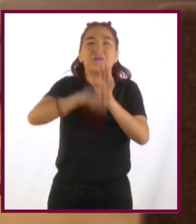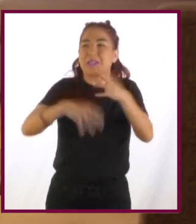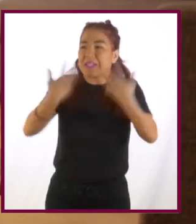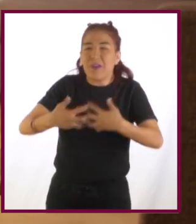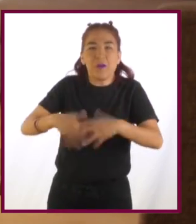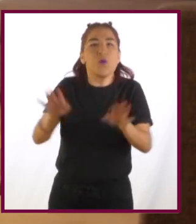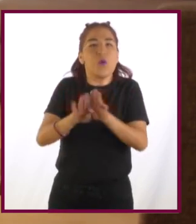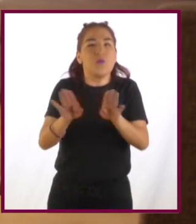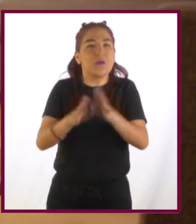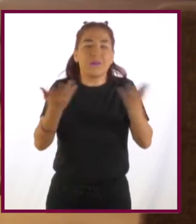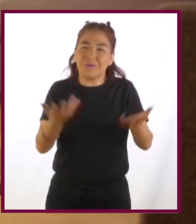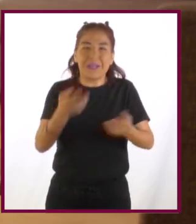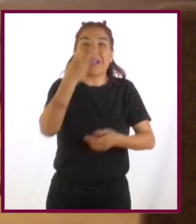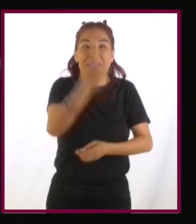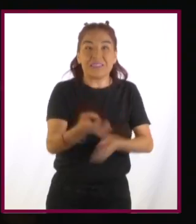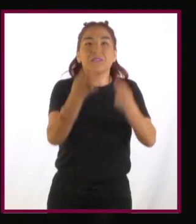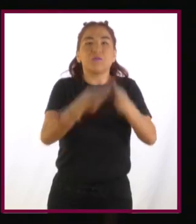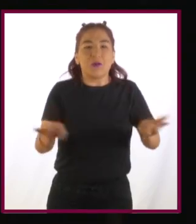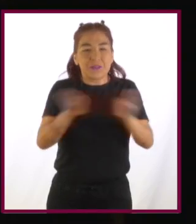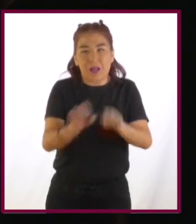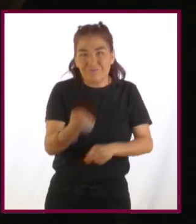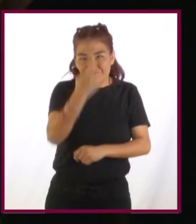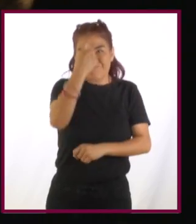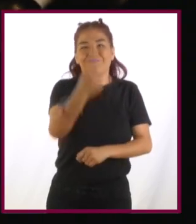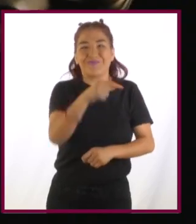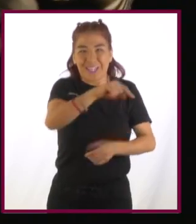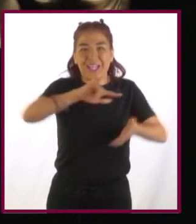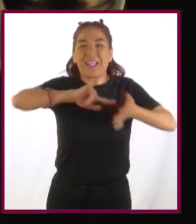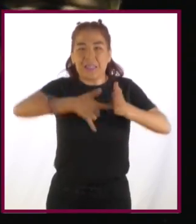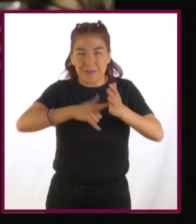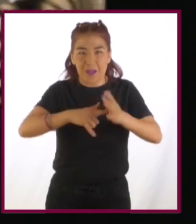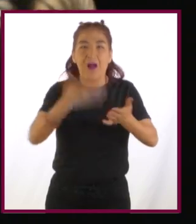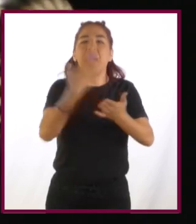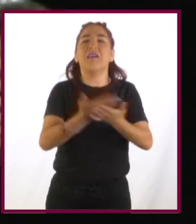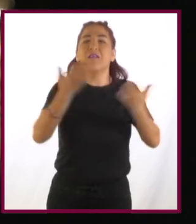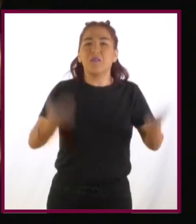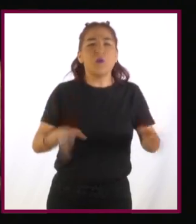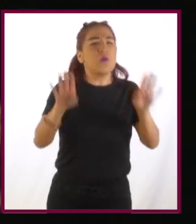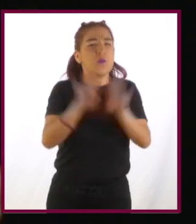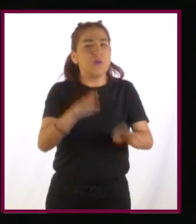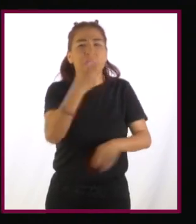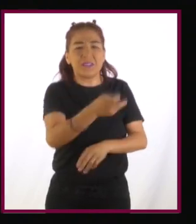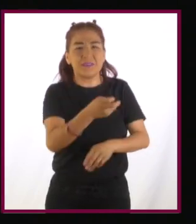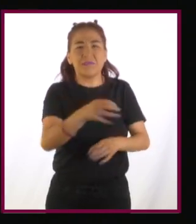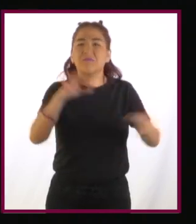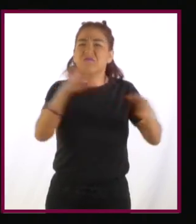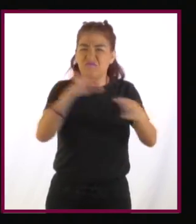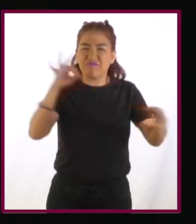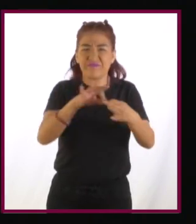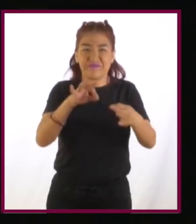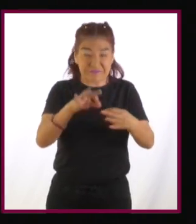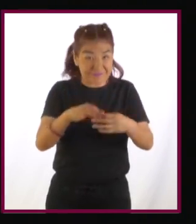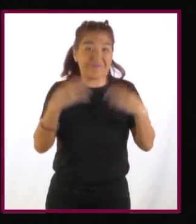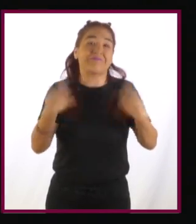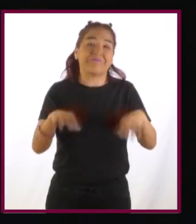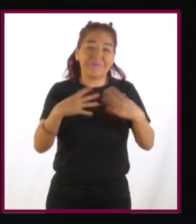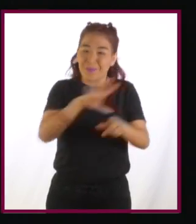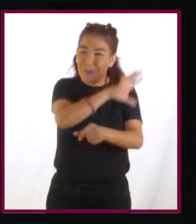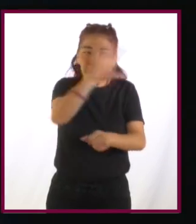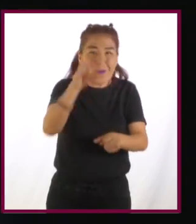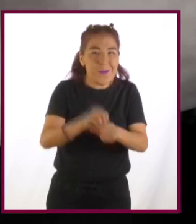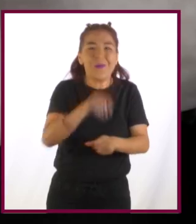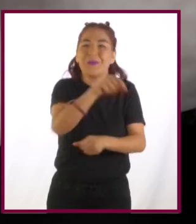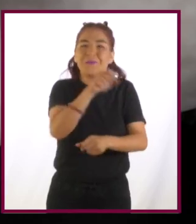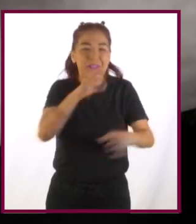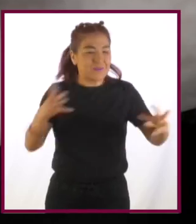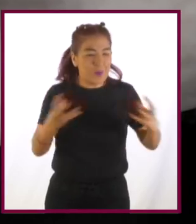o en una fábrica y demás, ¿no? Entonces ahí la importancia. Ahora bien, ¿qué tiene que ver esto con elasticidad? Todo que